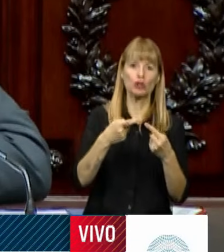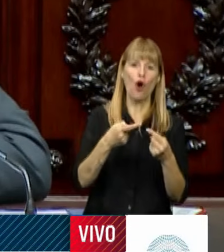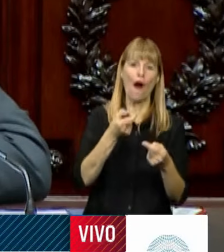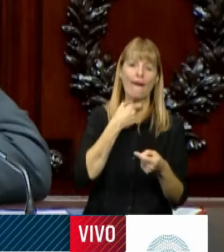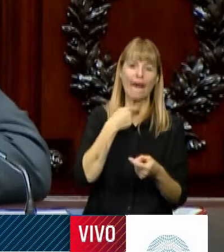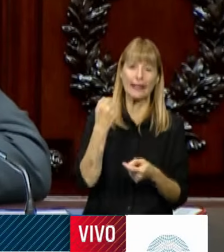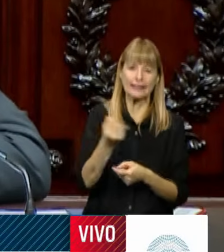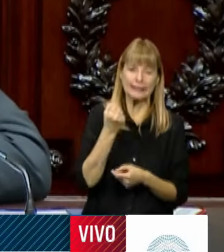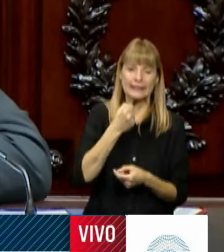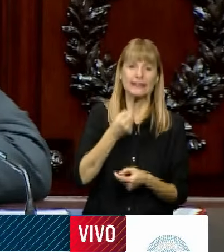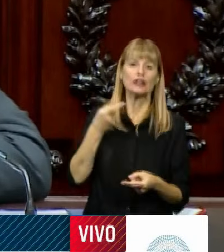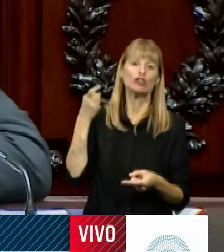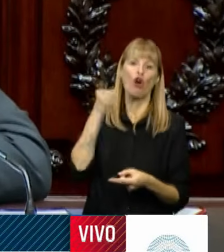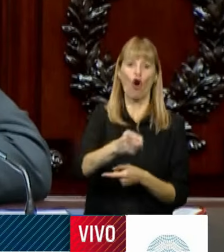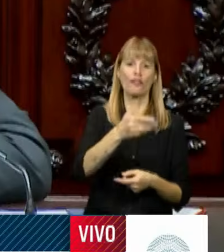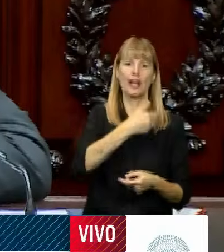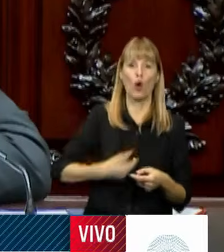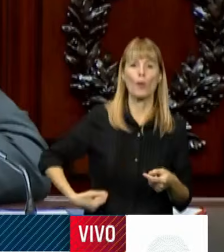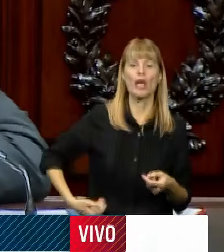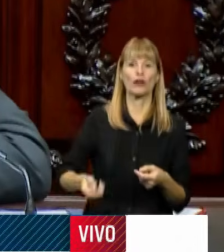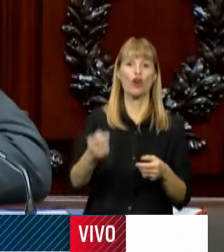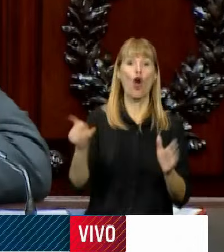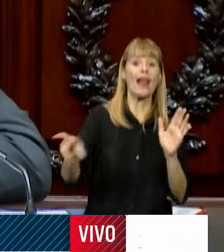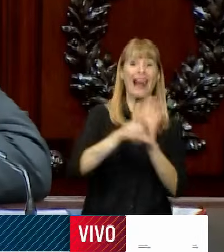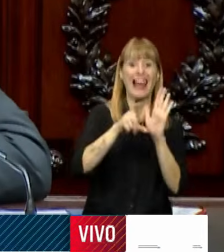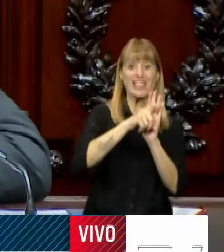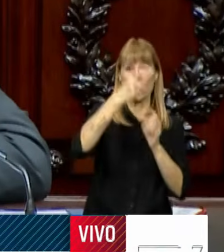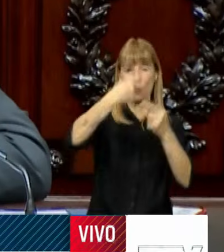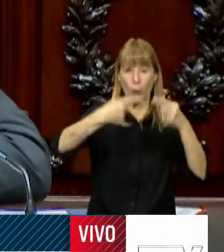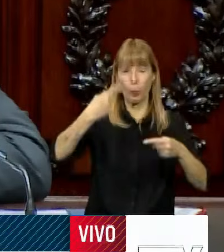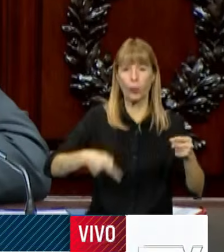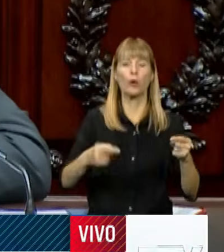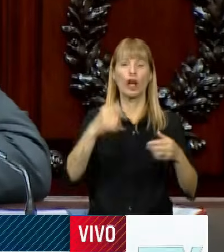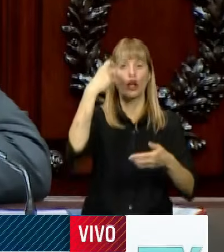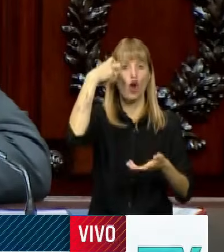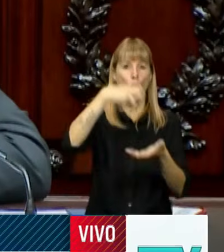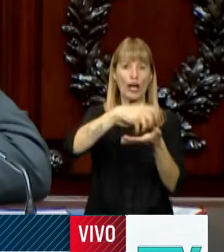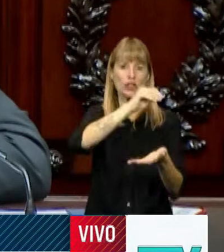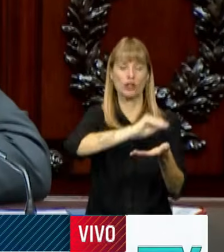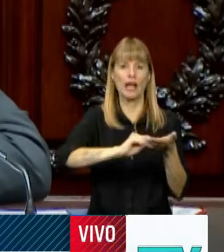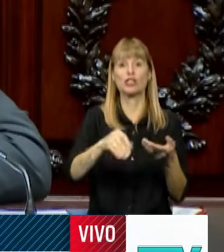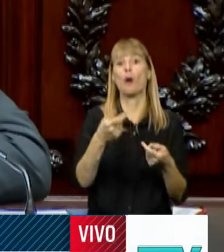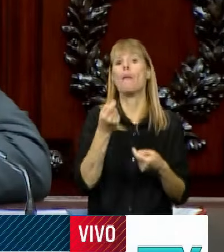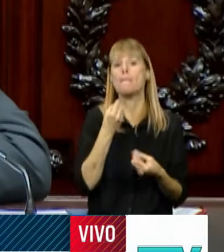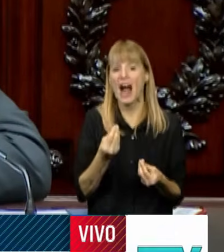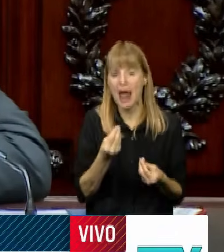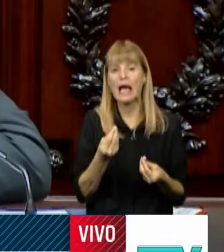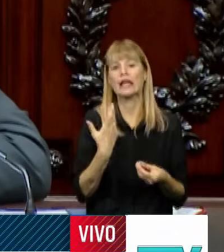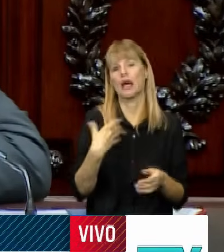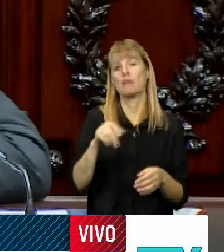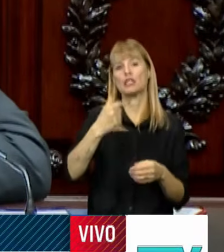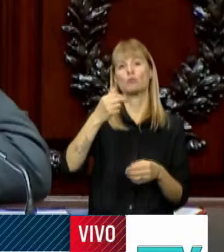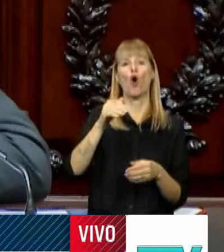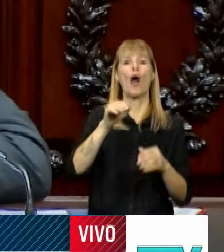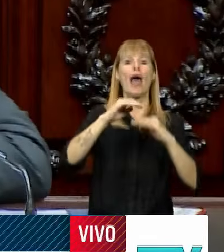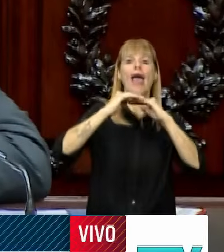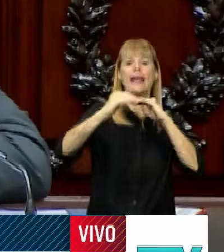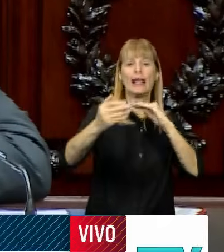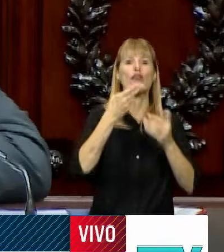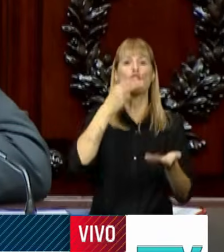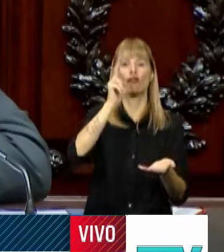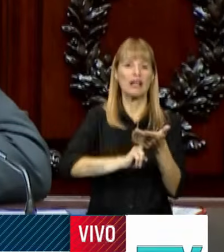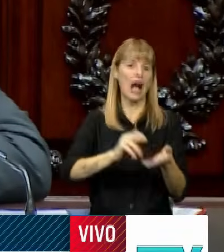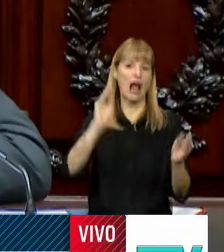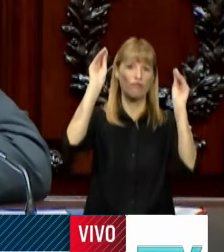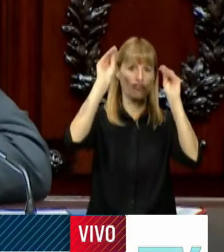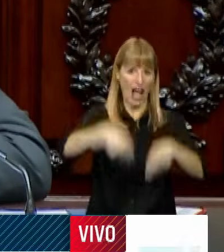gobierno y a impulsar leyes en el Congreso de la Nación con el único propósito de romper el equilibrio fiscal. Que no